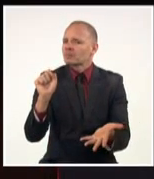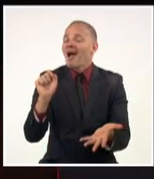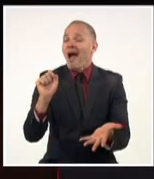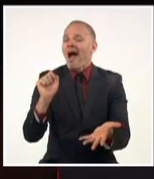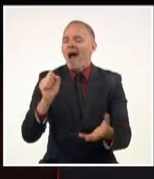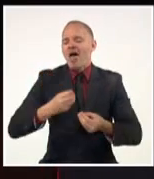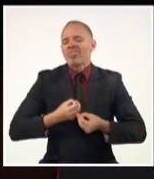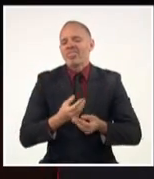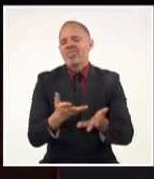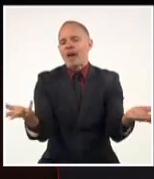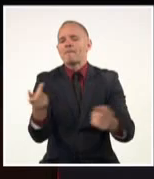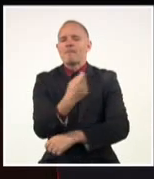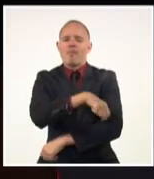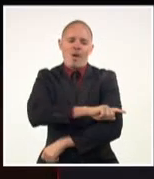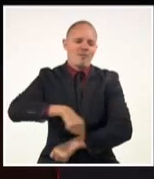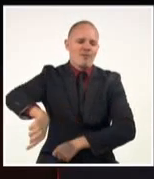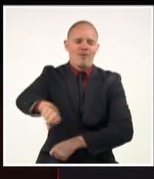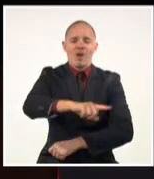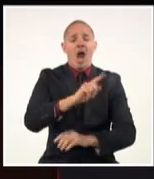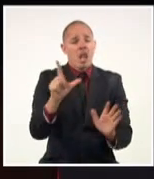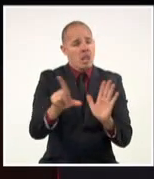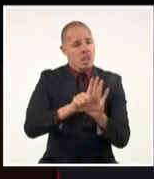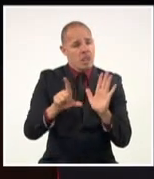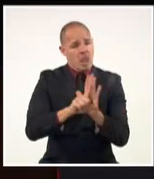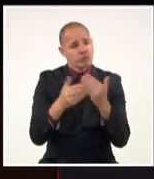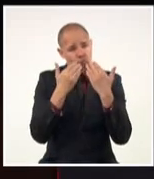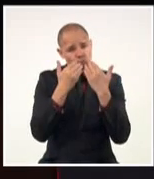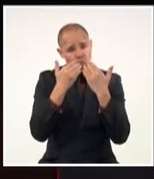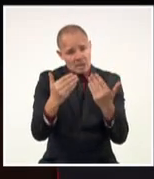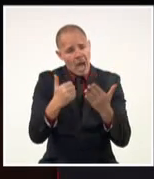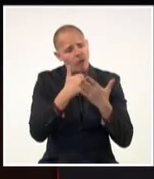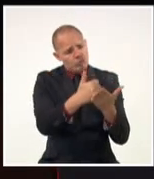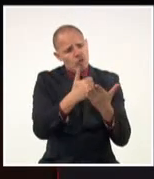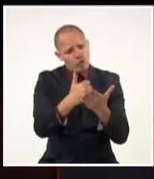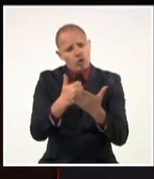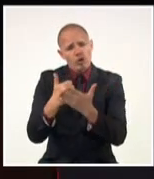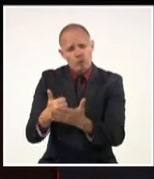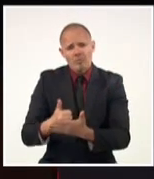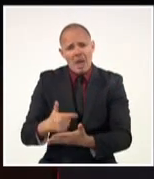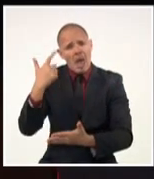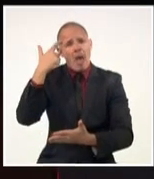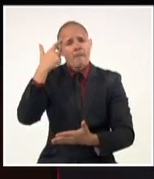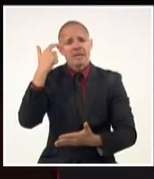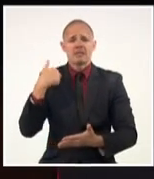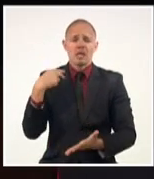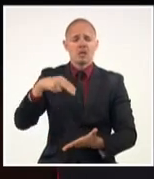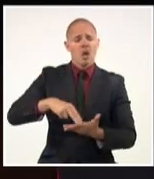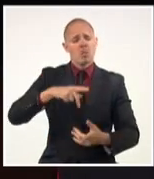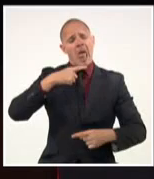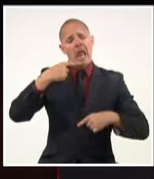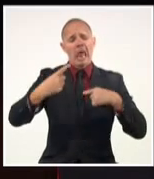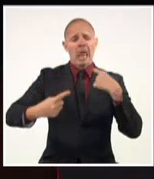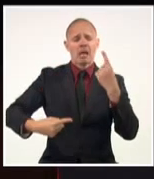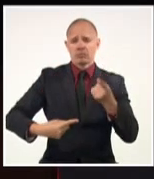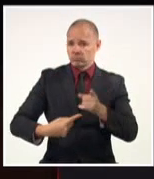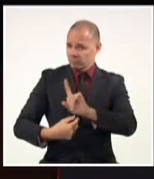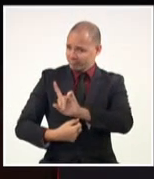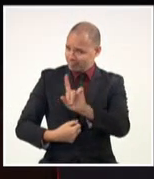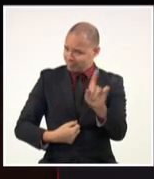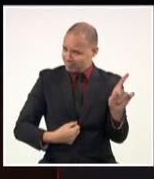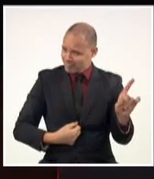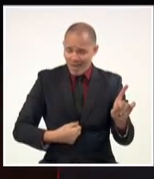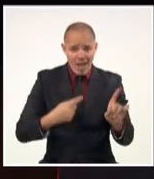desde las primeras leyes. Y no se ganó la confianza del pueblo con promesas, sino con hechos y